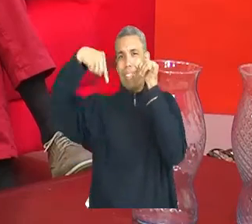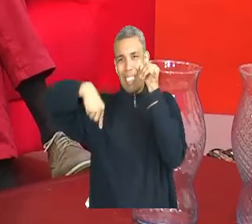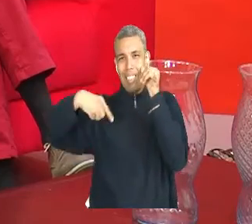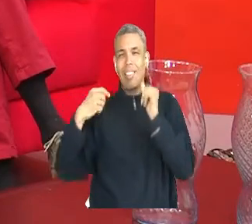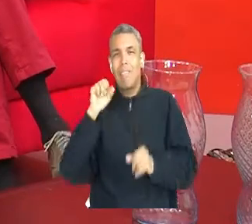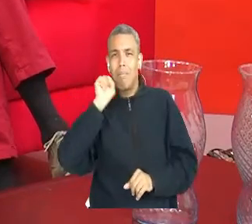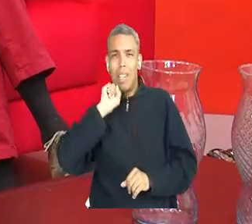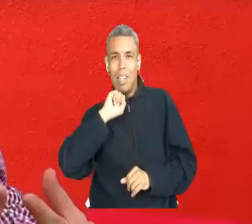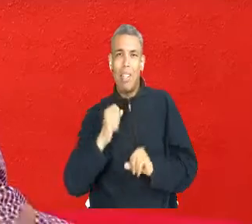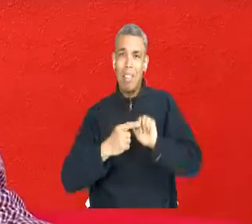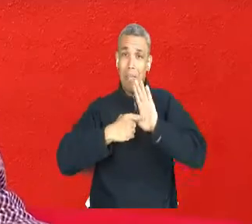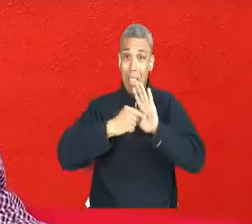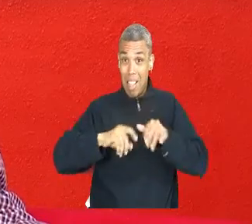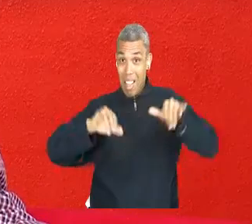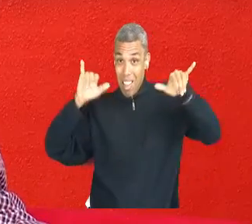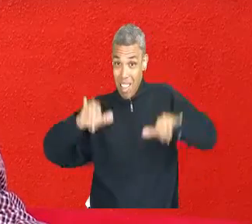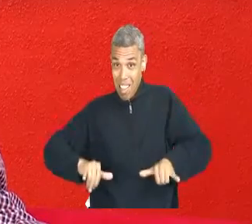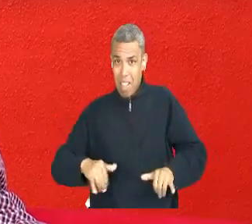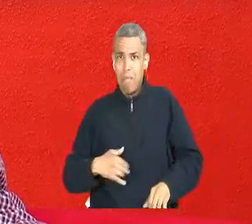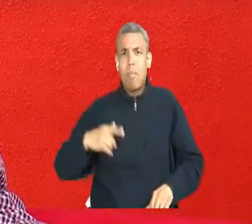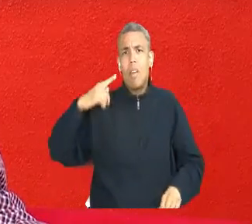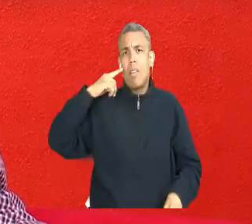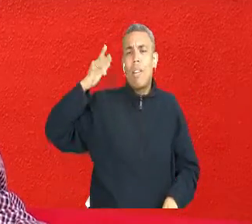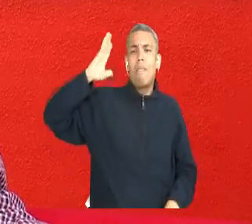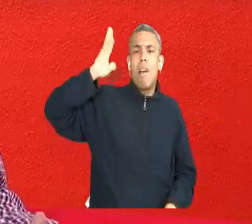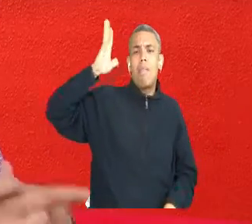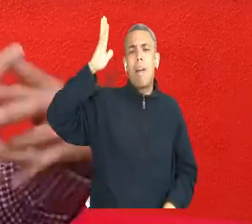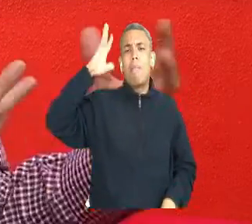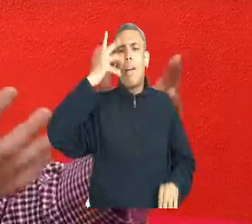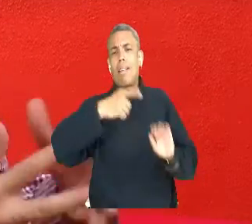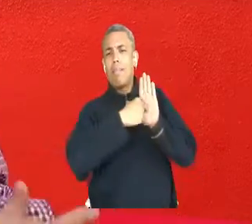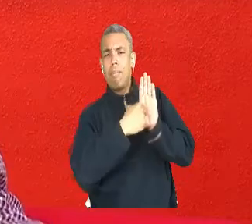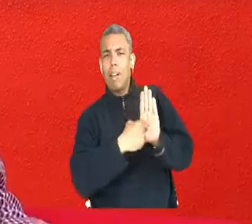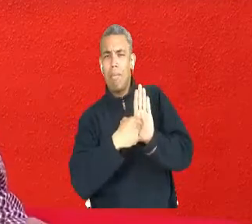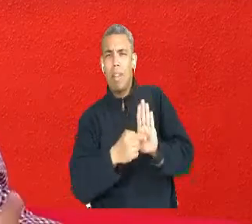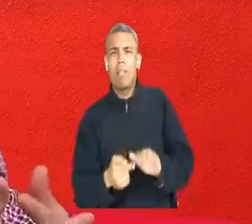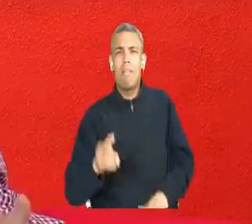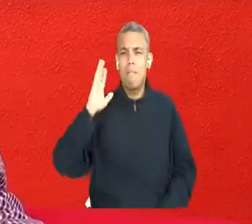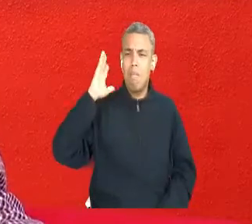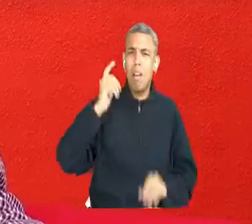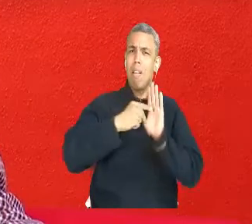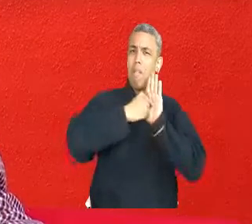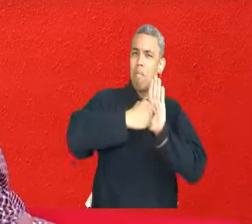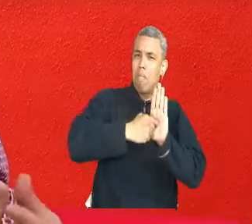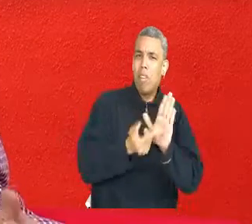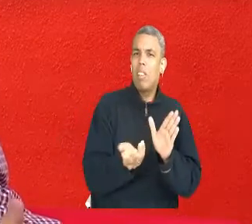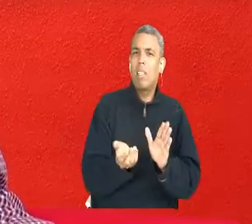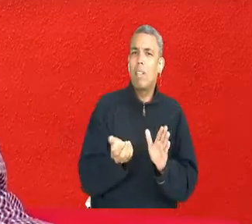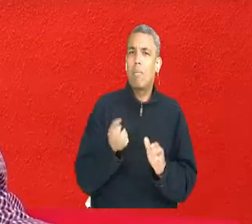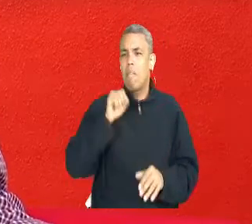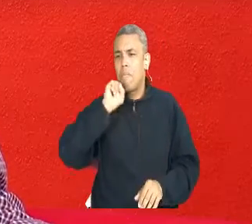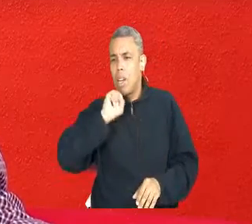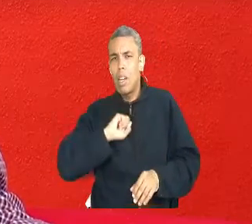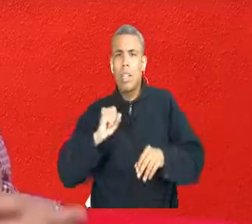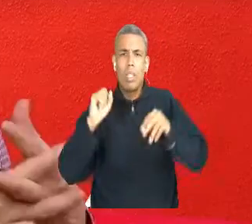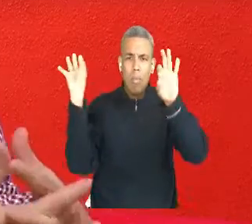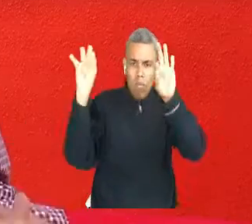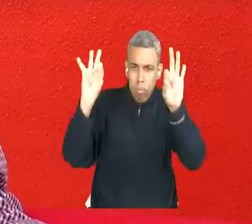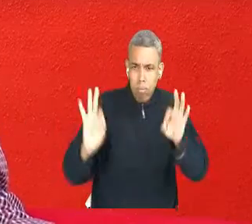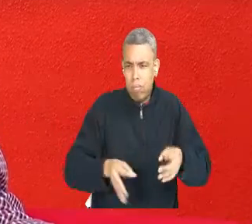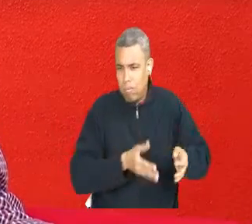una exposición técnica a la persona que viene de todo lo que tiene la ciudad todos los digamos la logística y